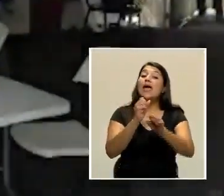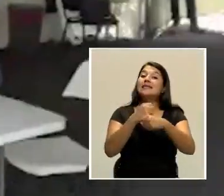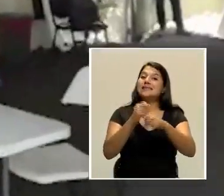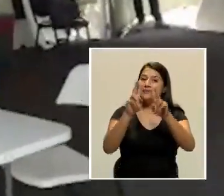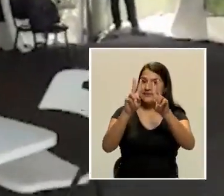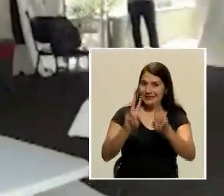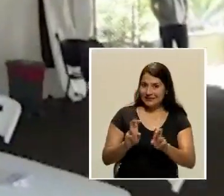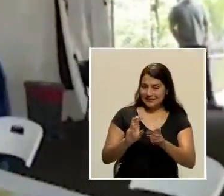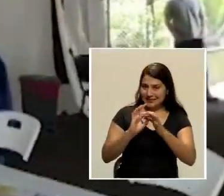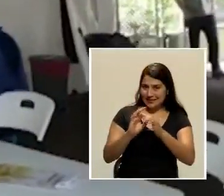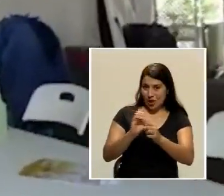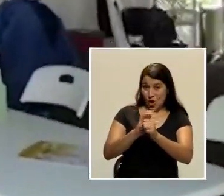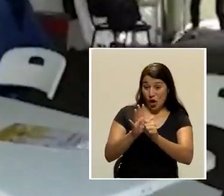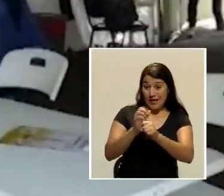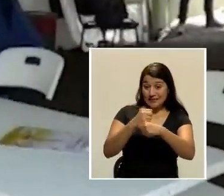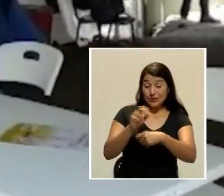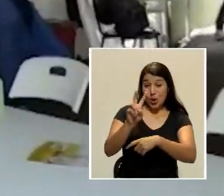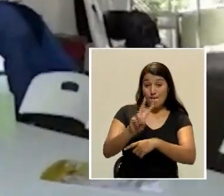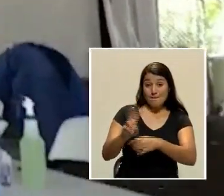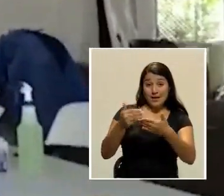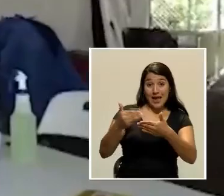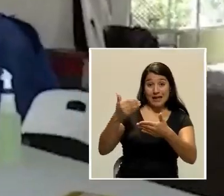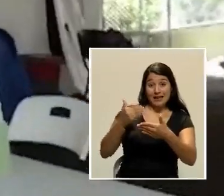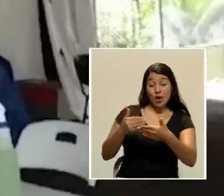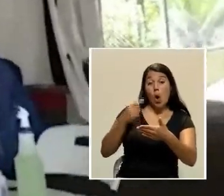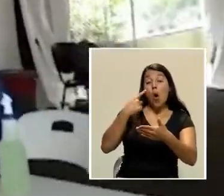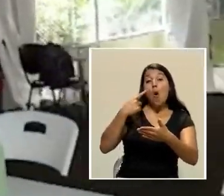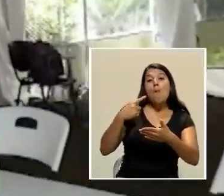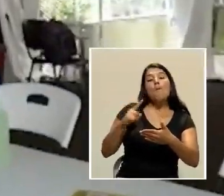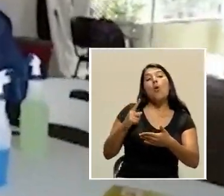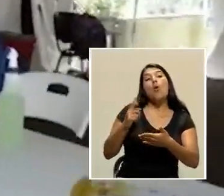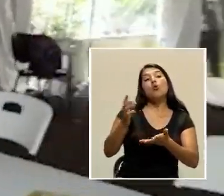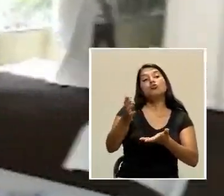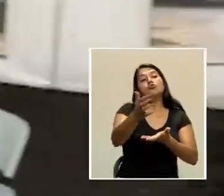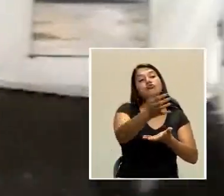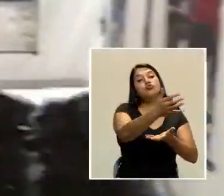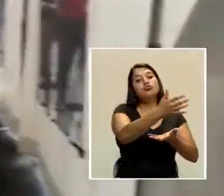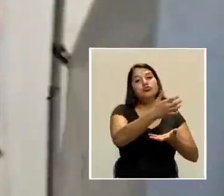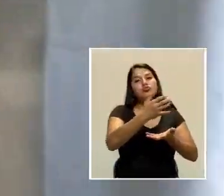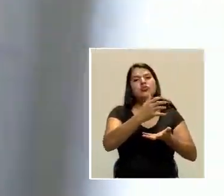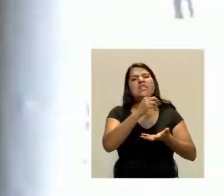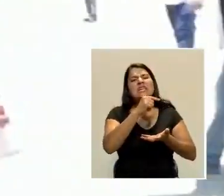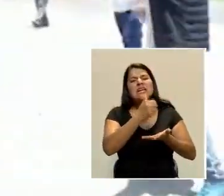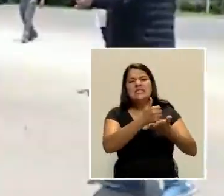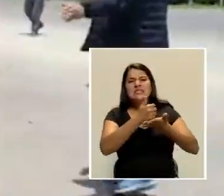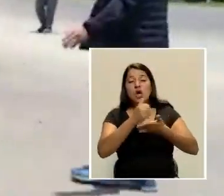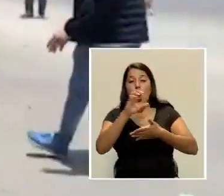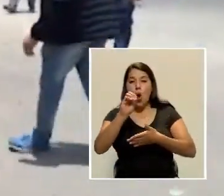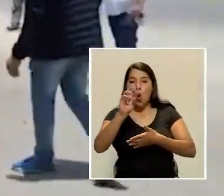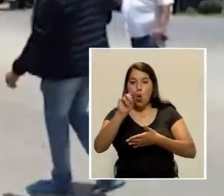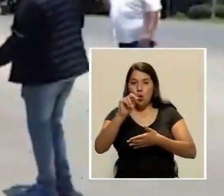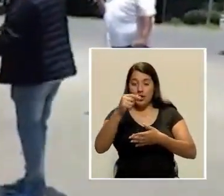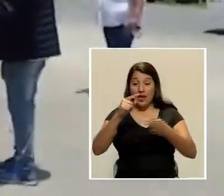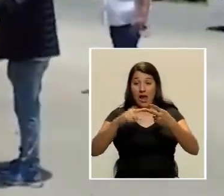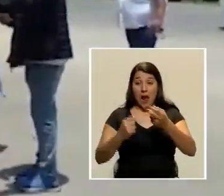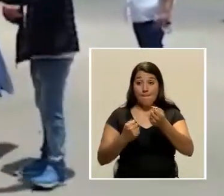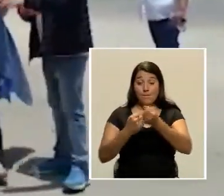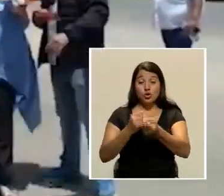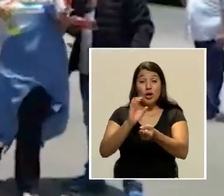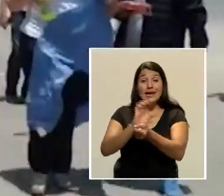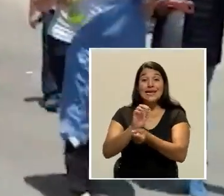síntomas, ni calenturas, no tiene absolutamente nada, simplemente que su examen salió